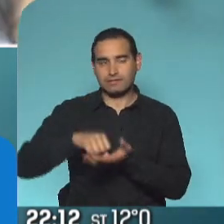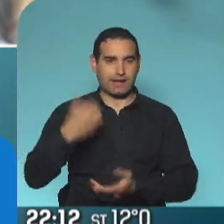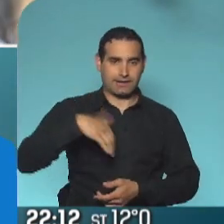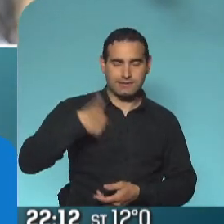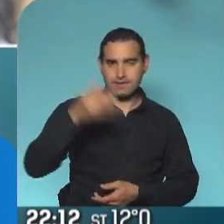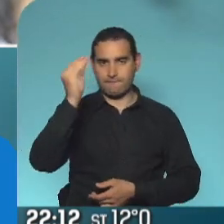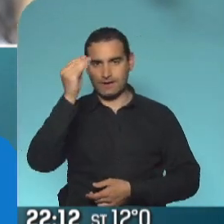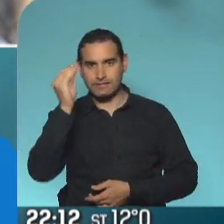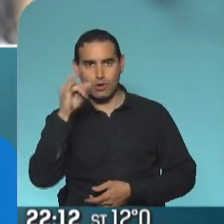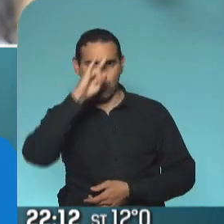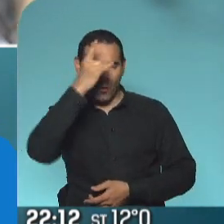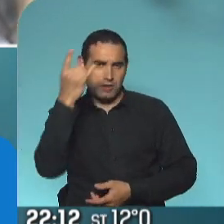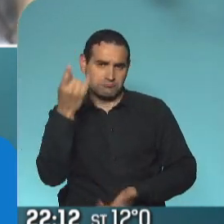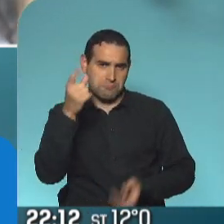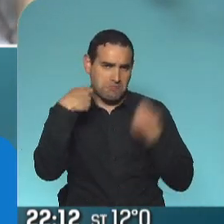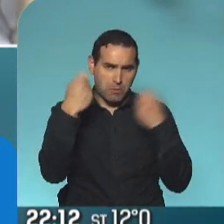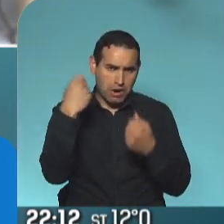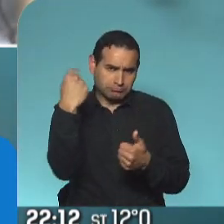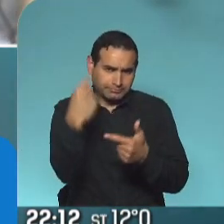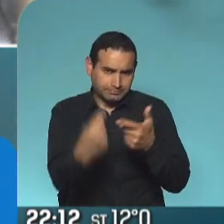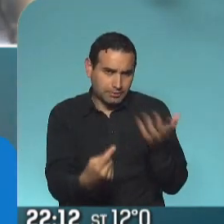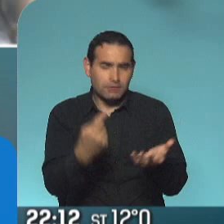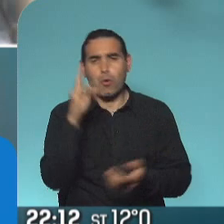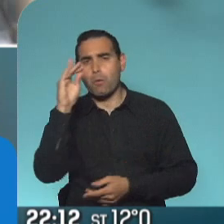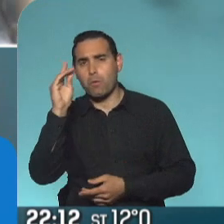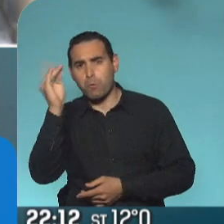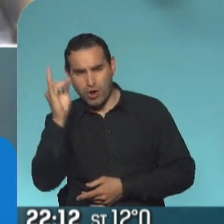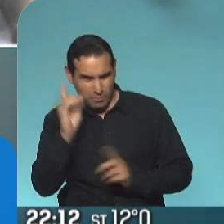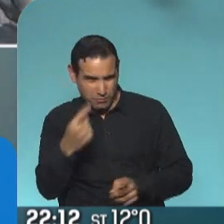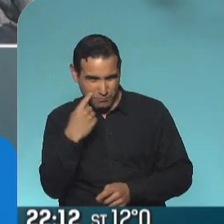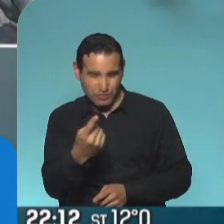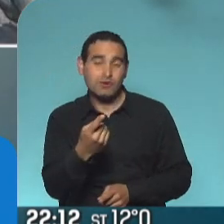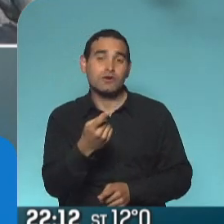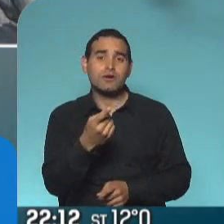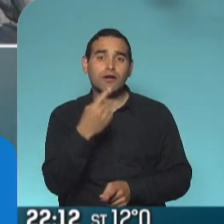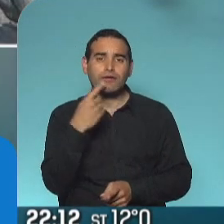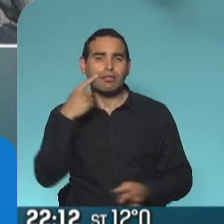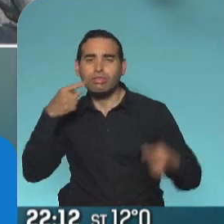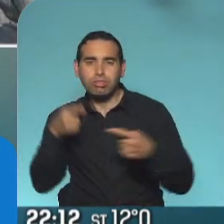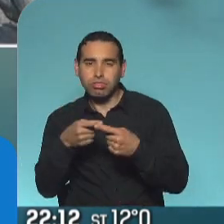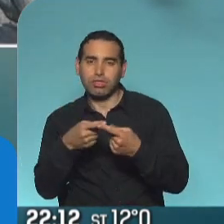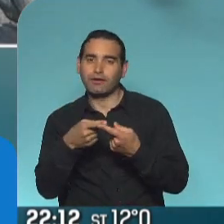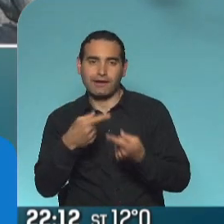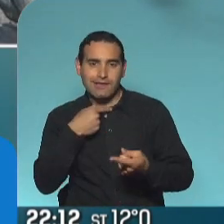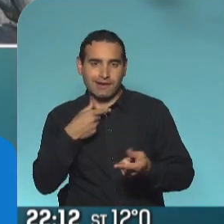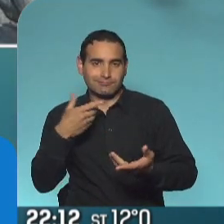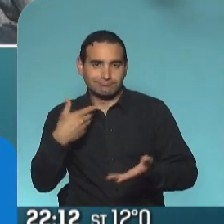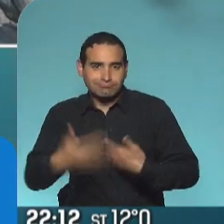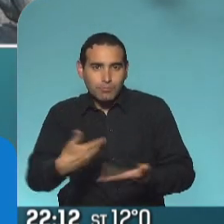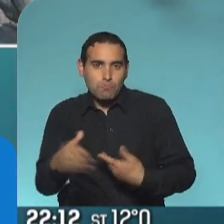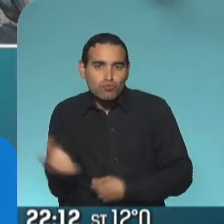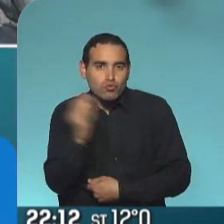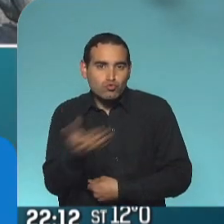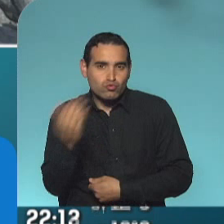Argentina, como Brasil, como Uruguay, como Paraguay, muchos de esos, Bolivia, lo veíamos recién Evo Morales, se orienten a generar esa proteína animal o vegetal para